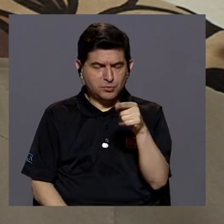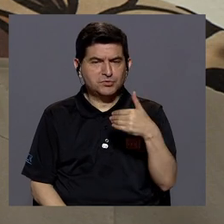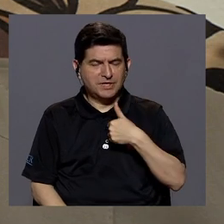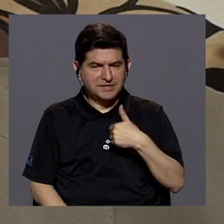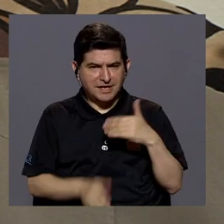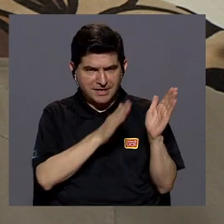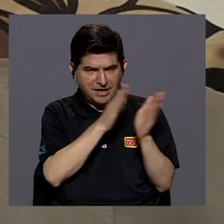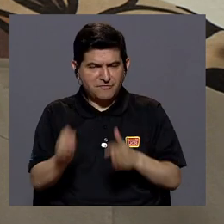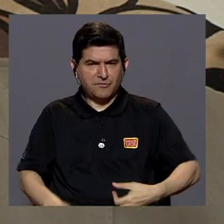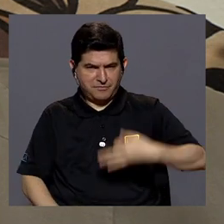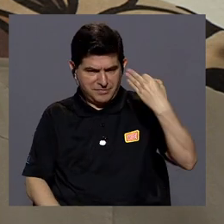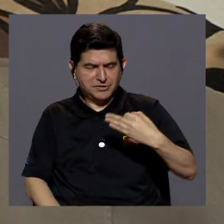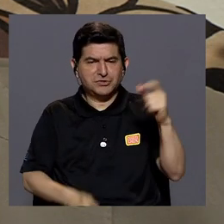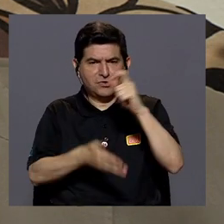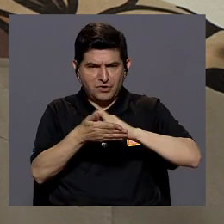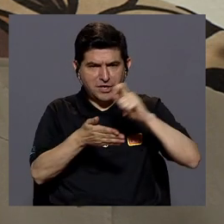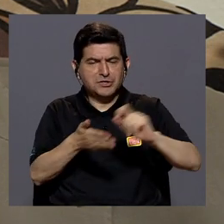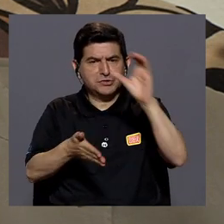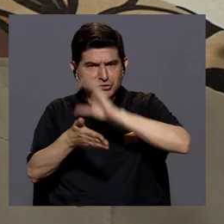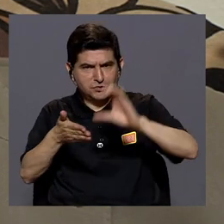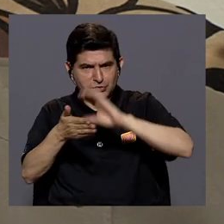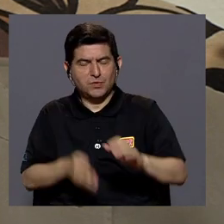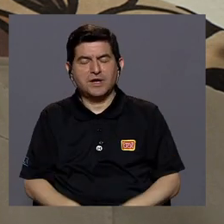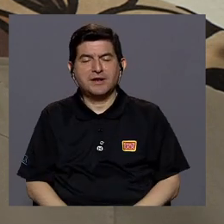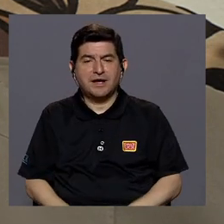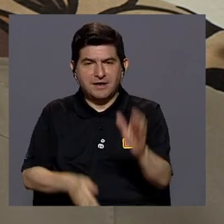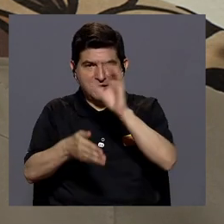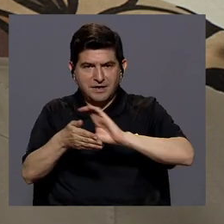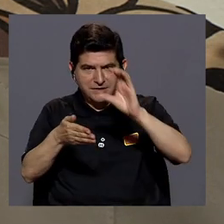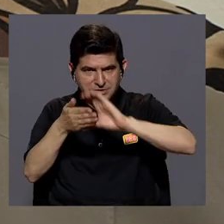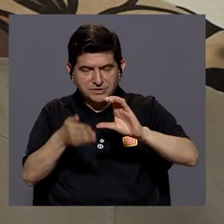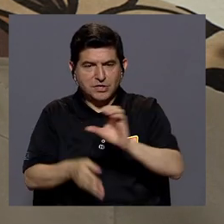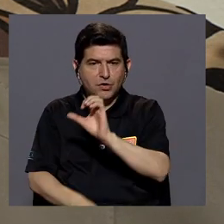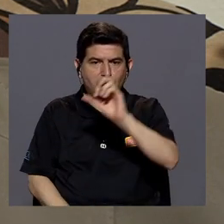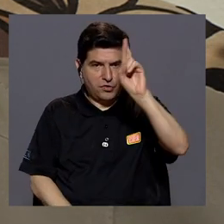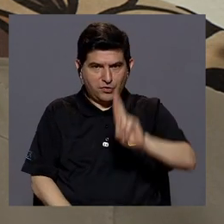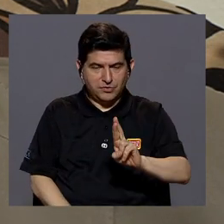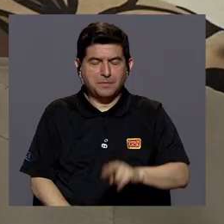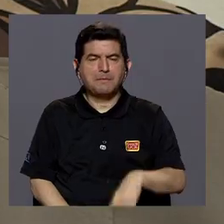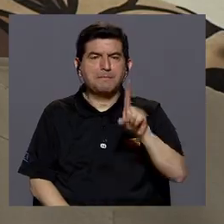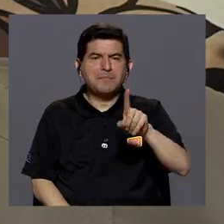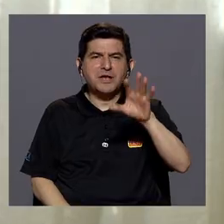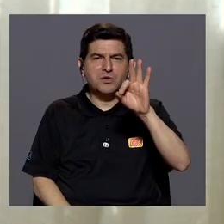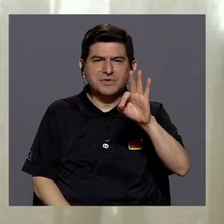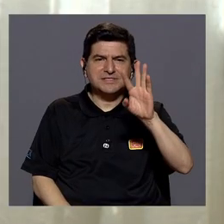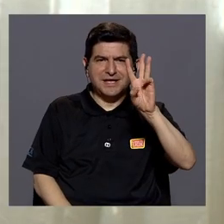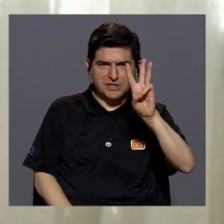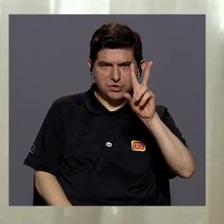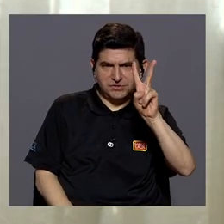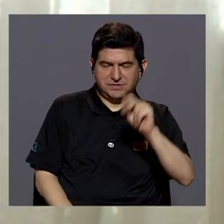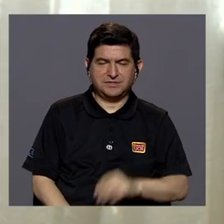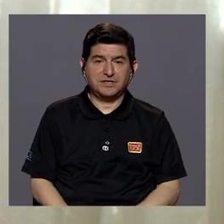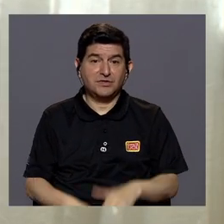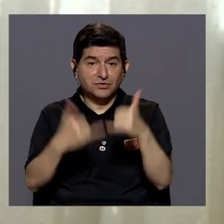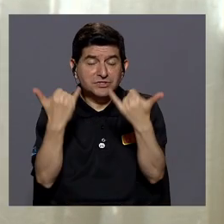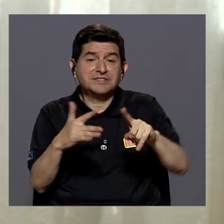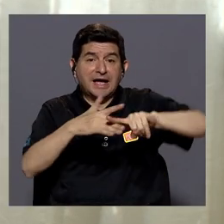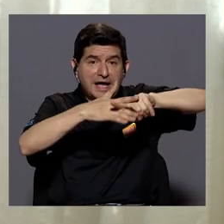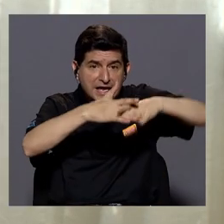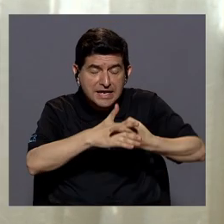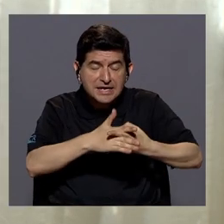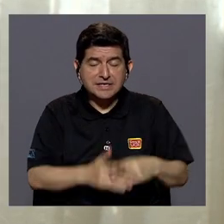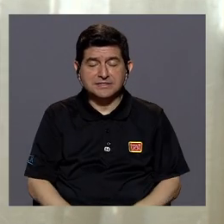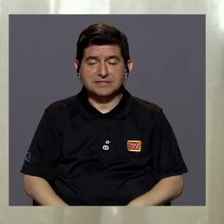formación sólida en la escuela y en el colegio, en el Liceo de Costa Rica. Sí. Y luego en 1962 ya inicia su